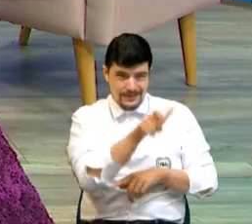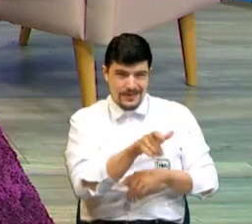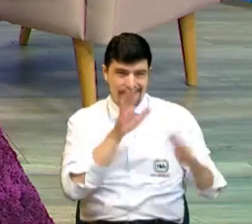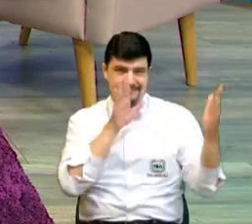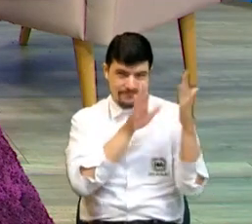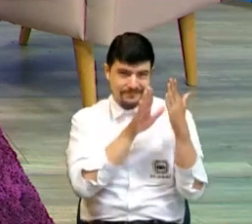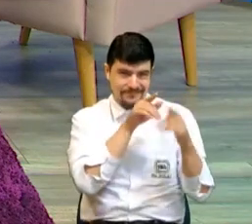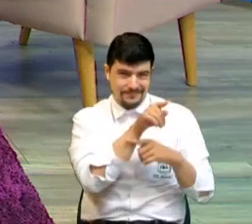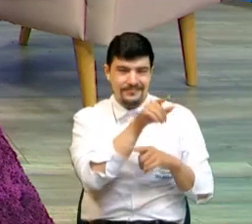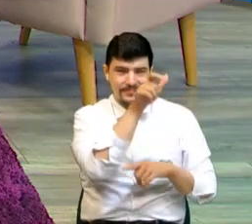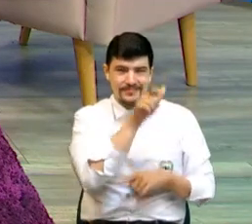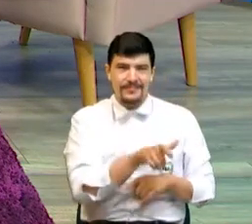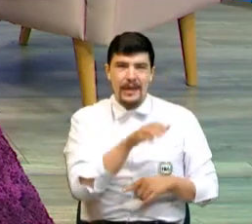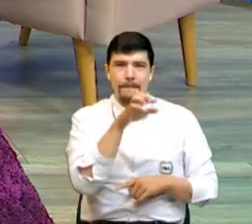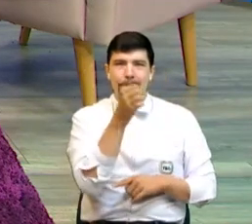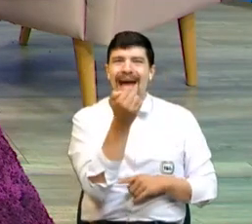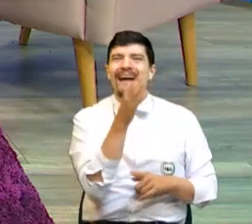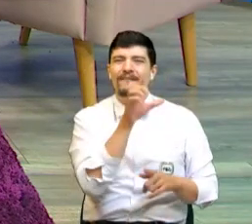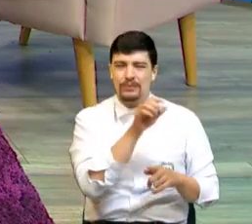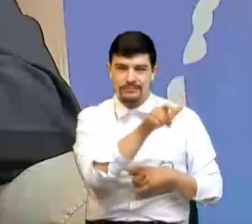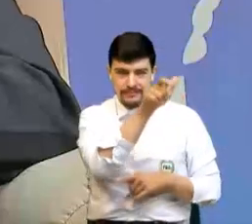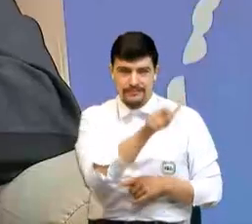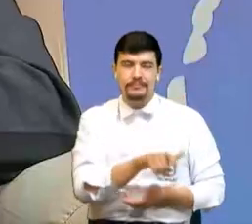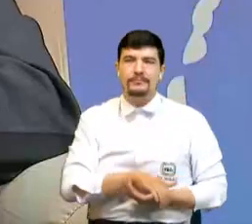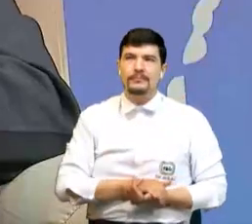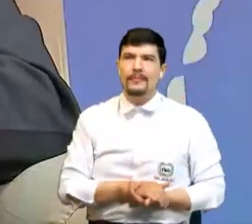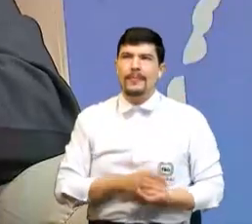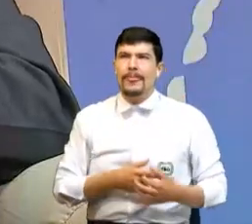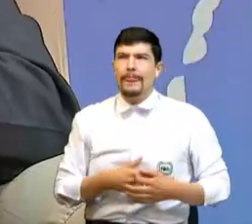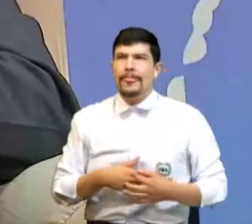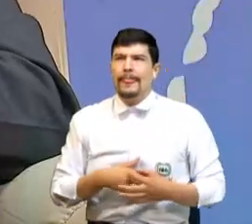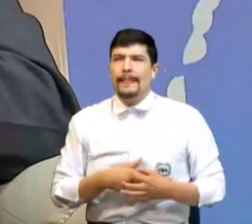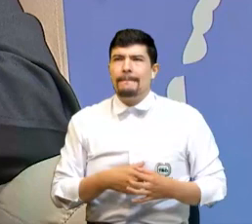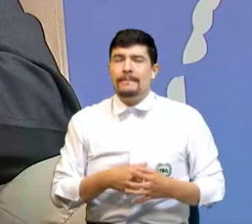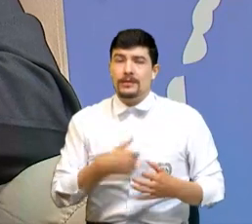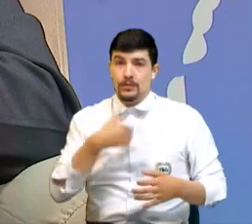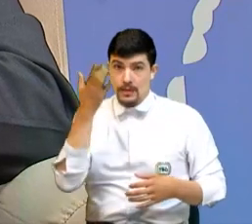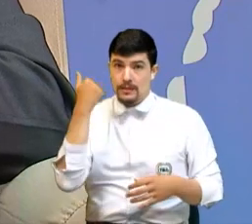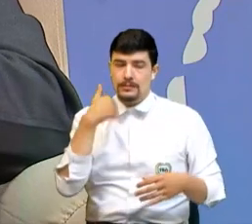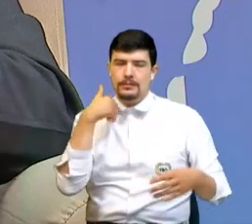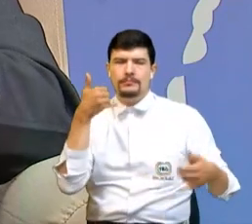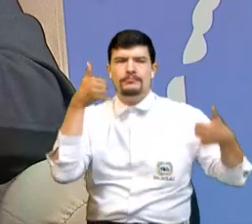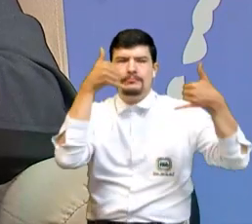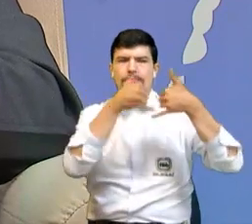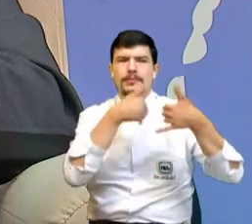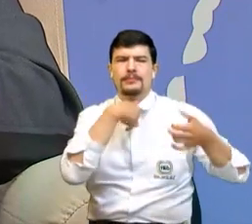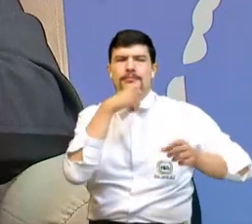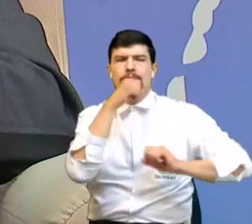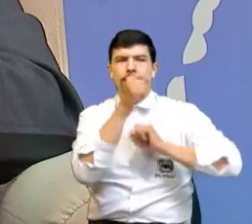televidente que está poniendo de presente estos hechos, y